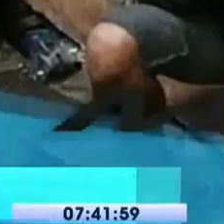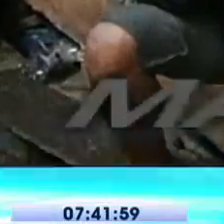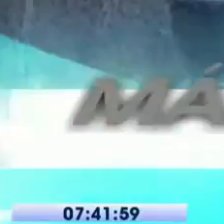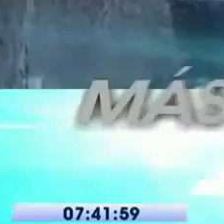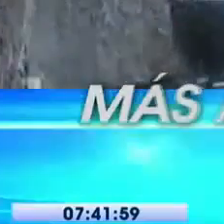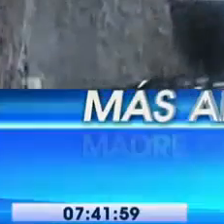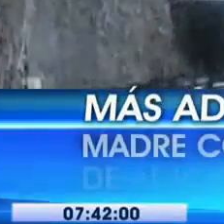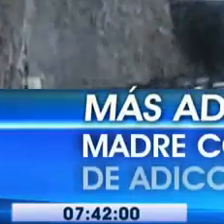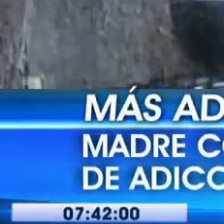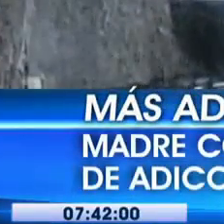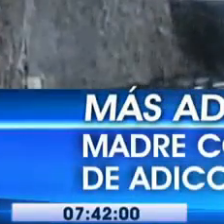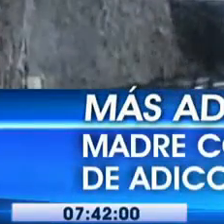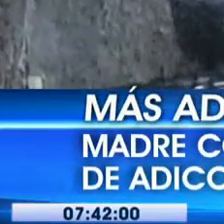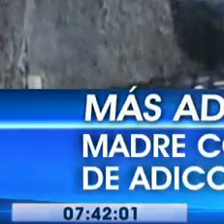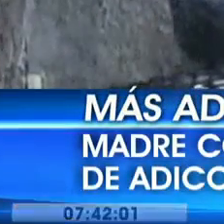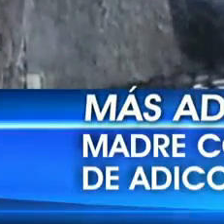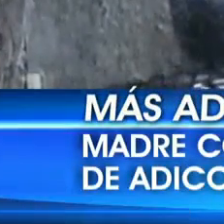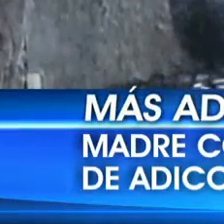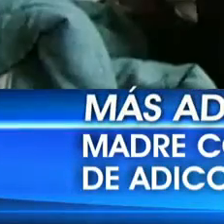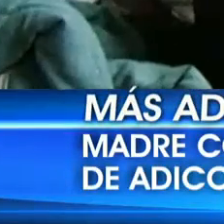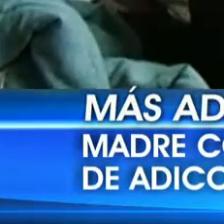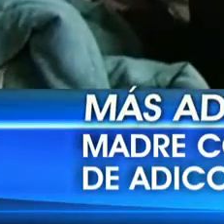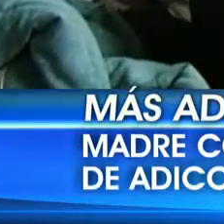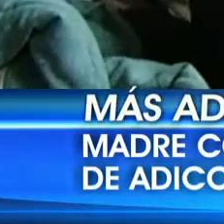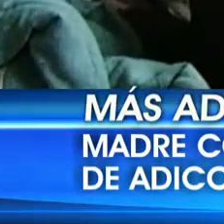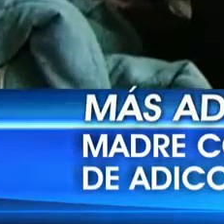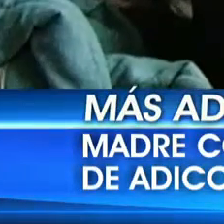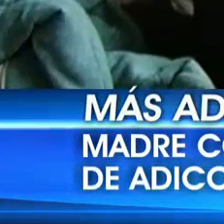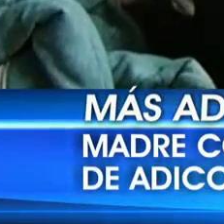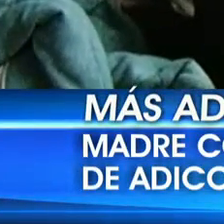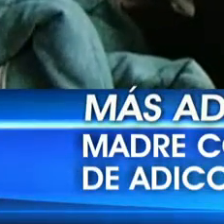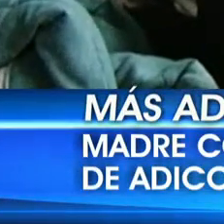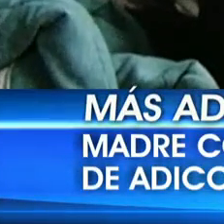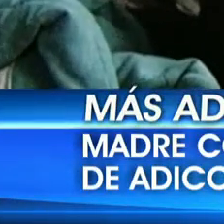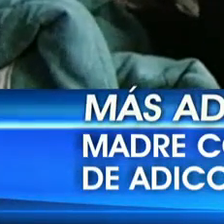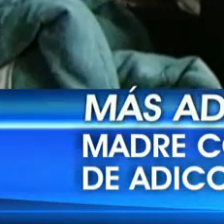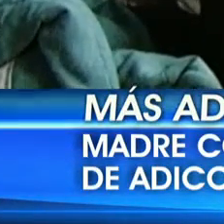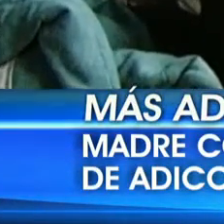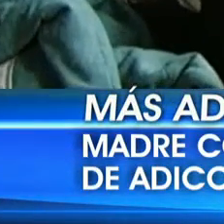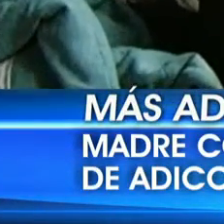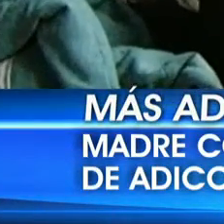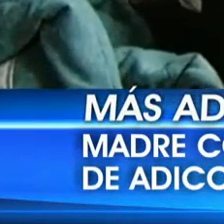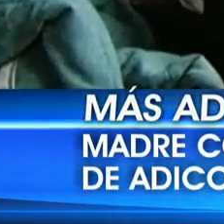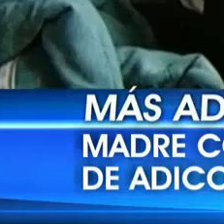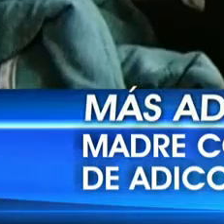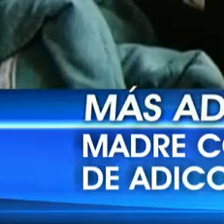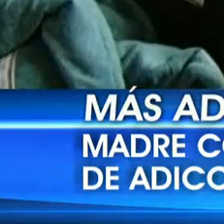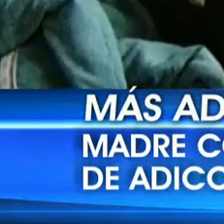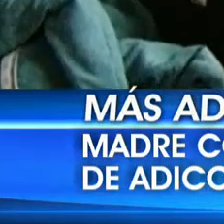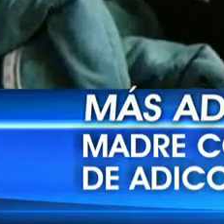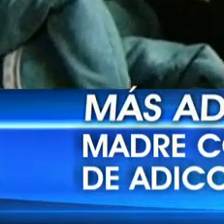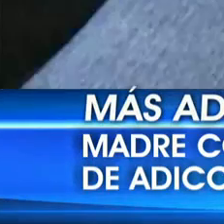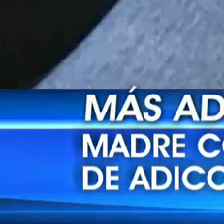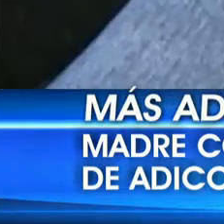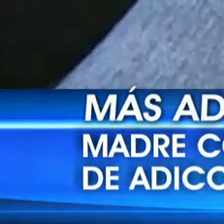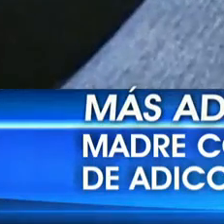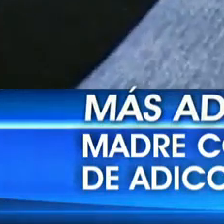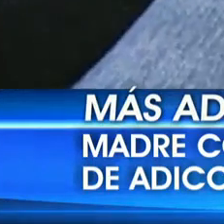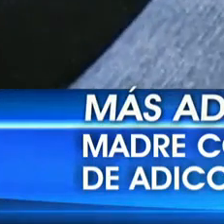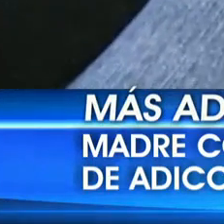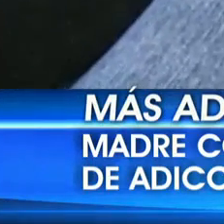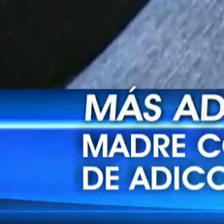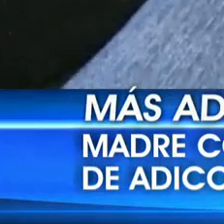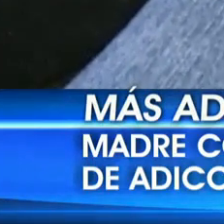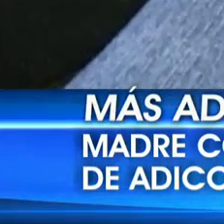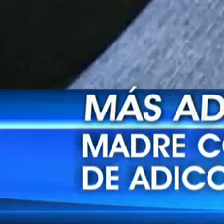Y más adelante, el drama de una madre cuyos 3 hijos han caído en la adicción a las drogas. Con esto y más ya regresaremos